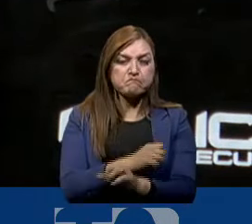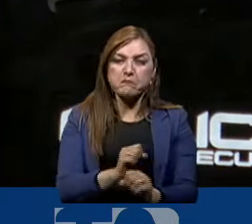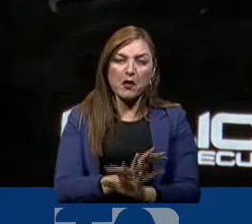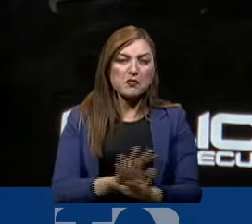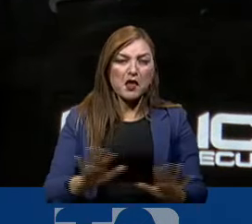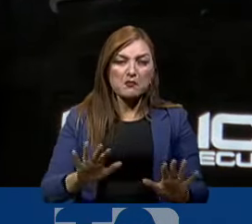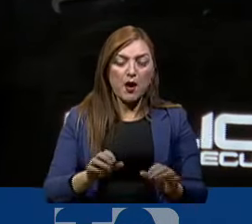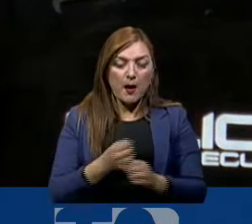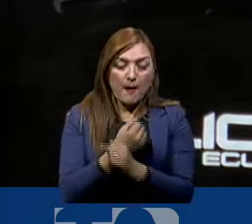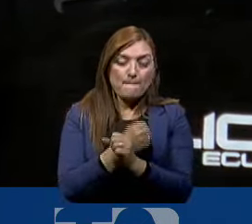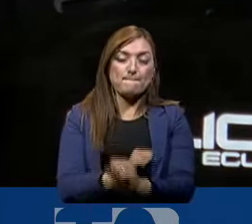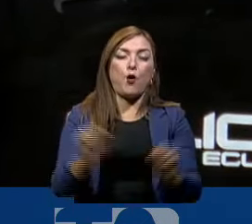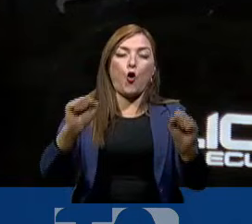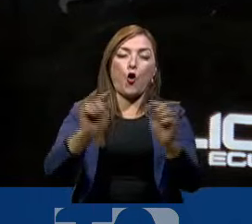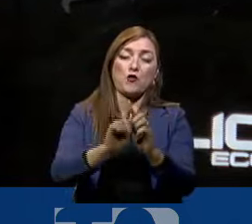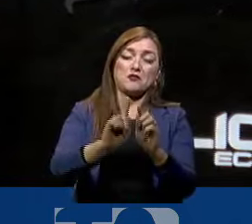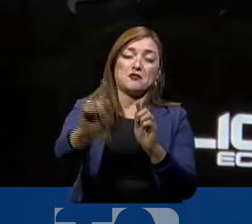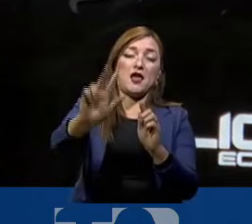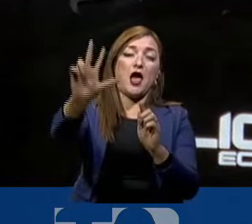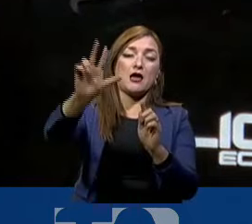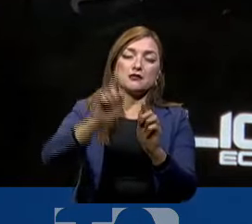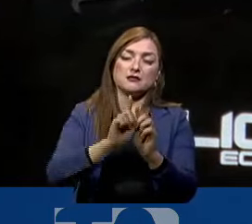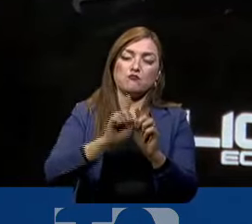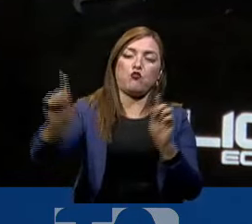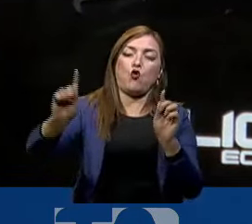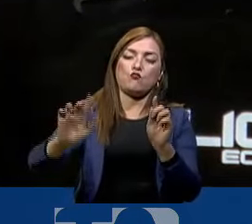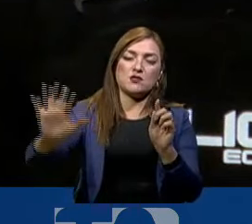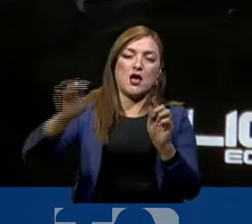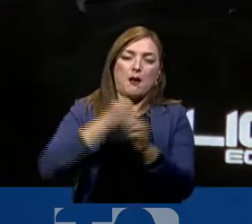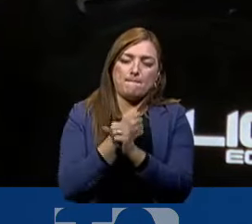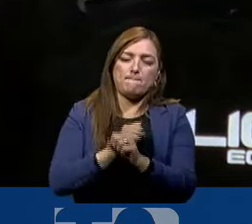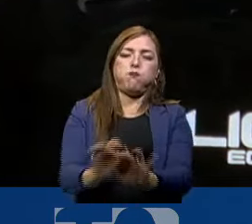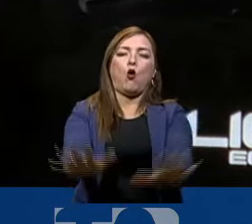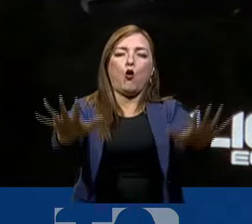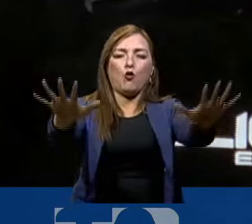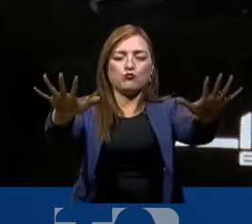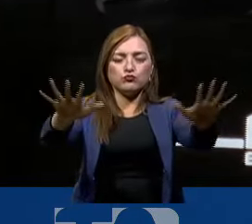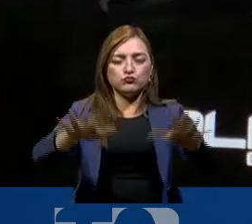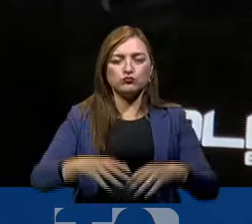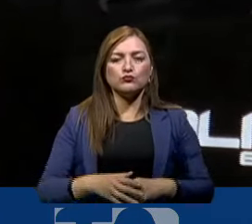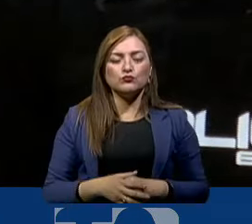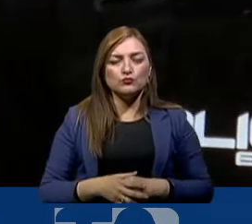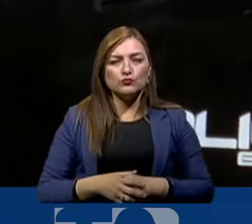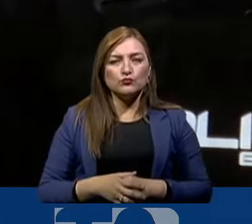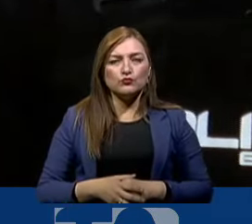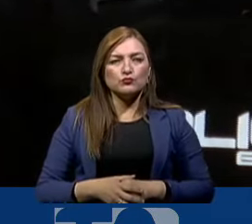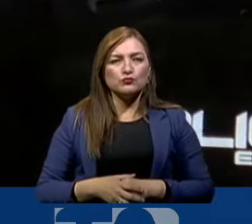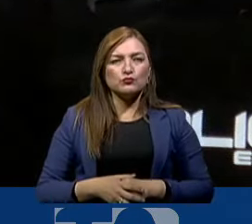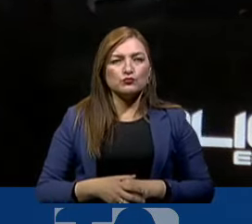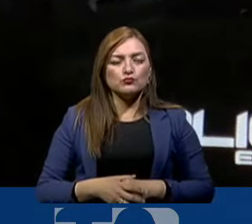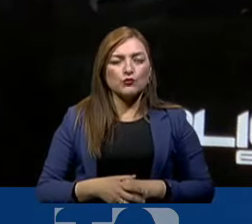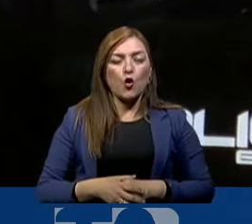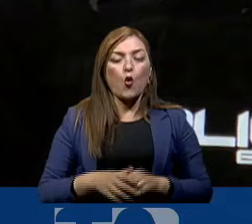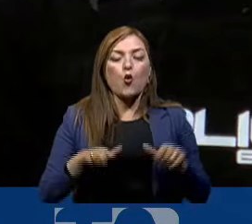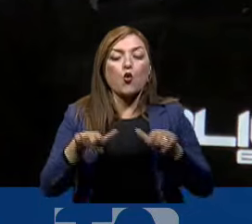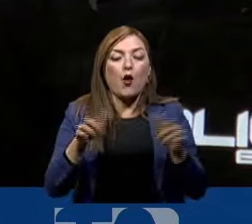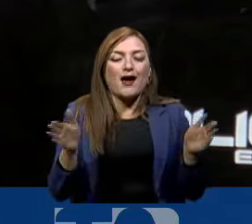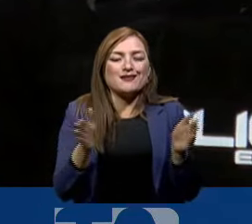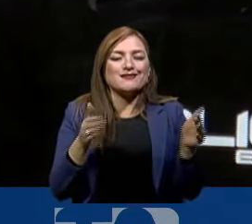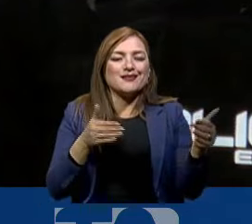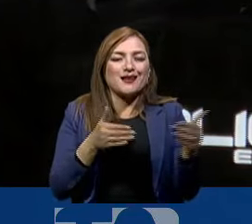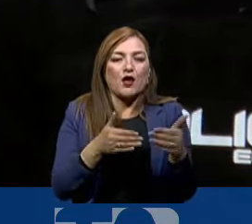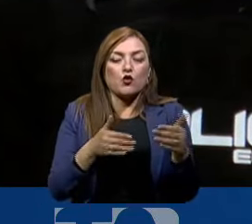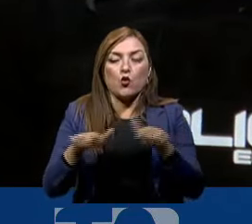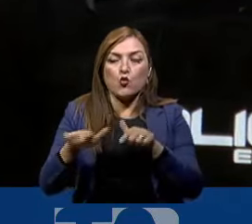acción de 3 a 5 metros con la onda explosiva en lugares cerrados y en